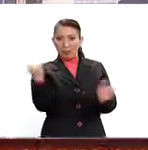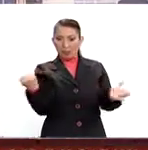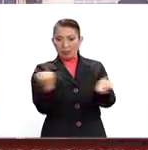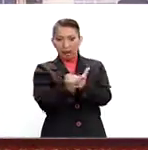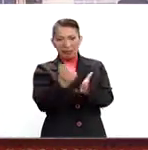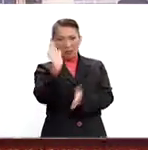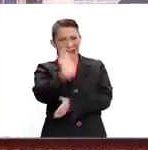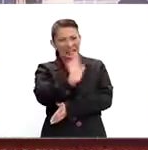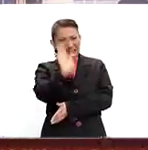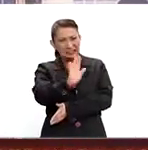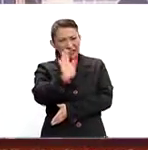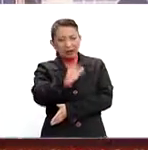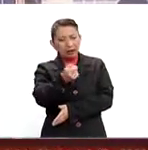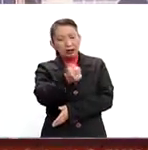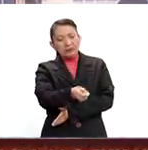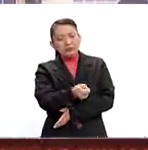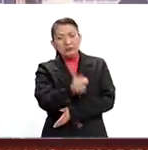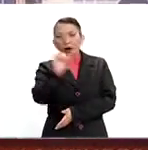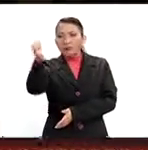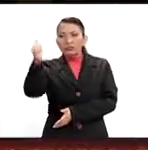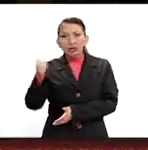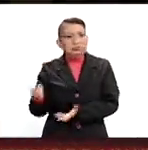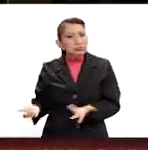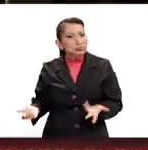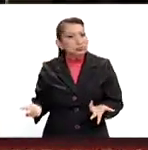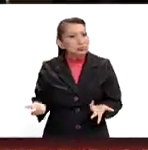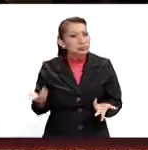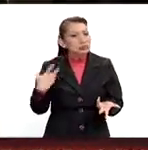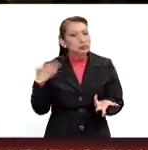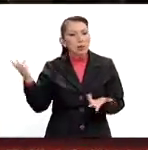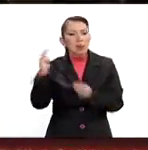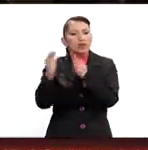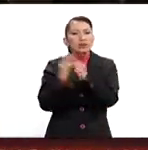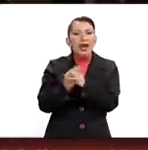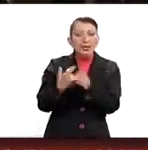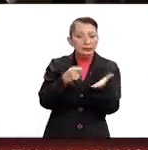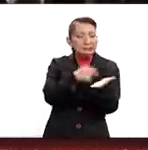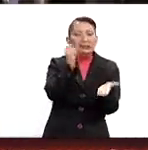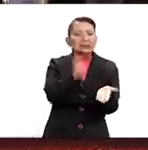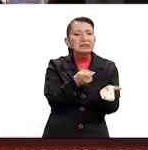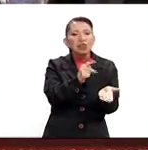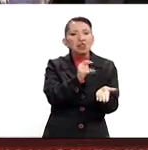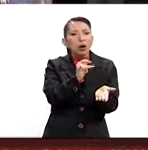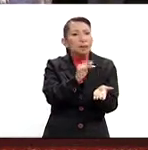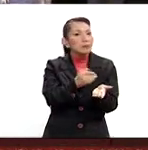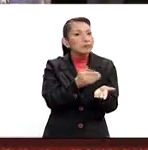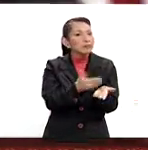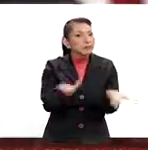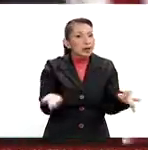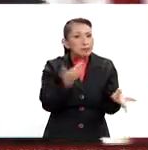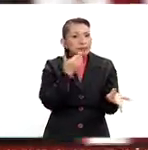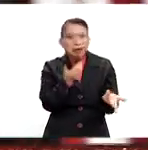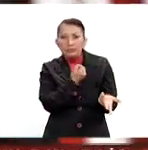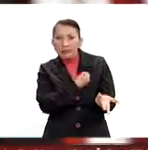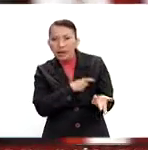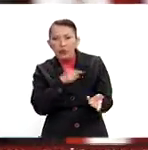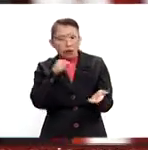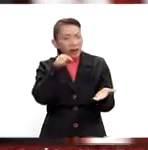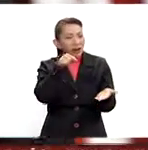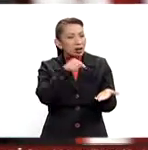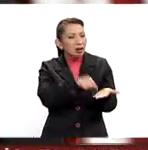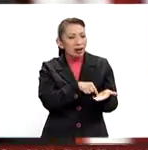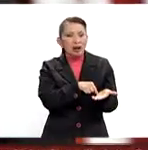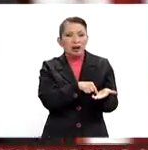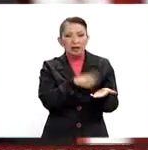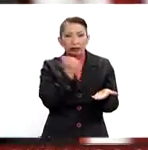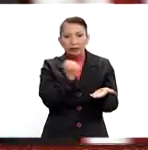qué significa la marca Trump? Cuando uno analiza otras marcas, ¿no?, multiglobales, ¿qué significado tienen? Una de las casas con buena salud, otra. Yo